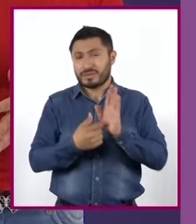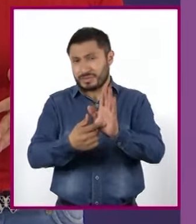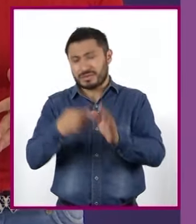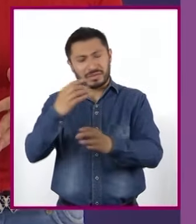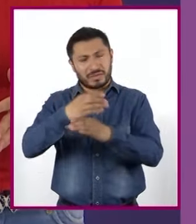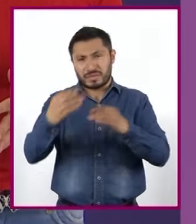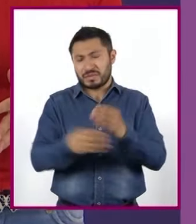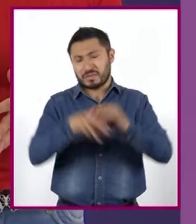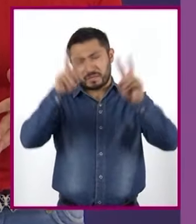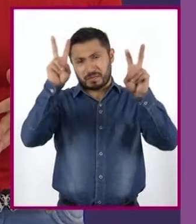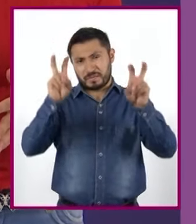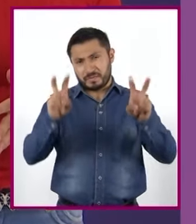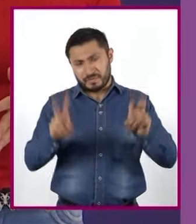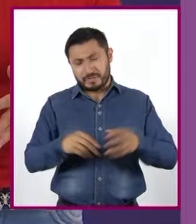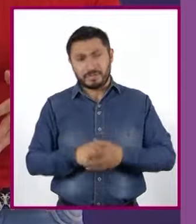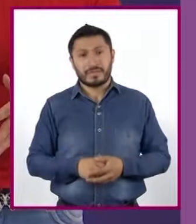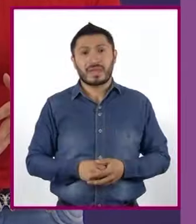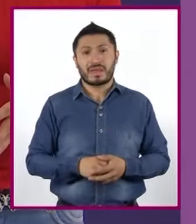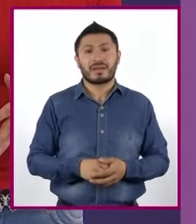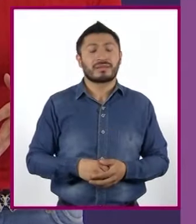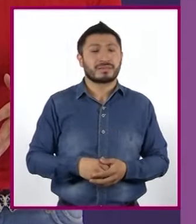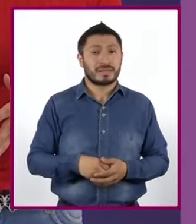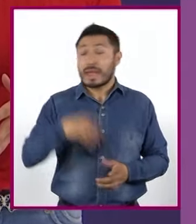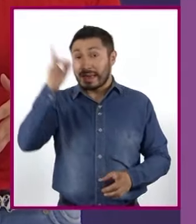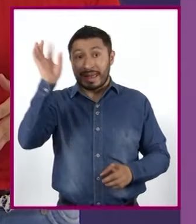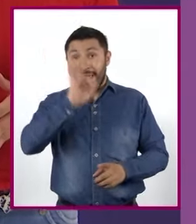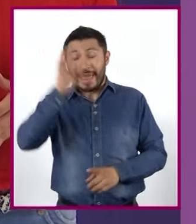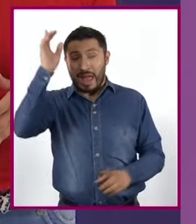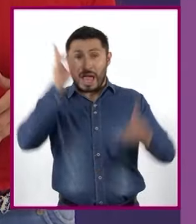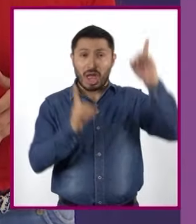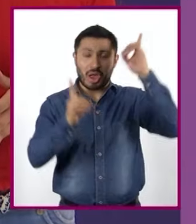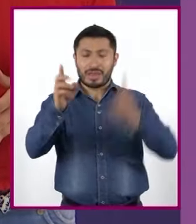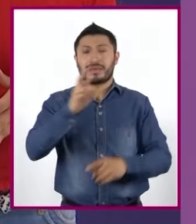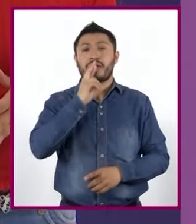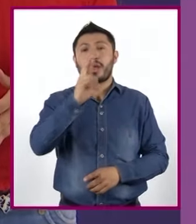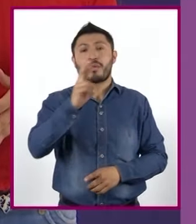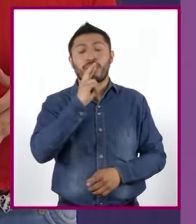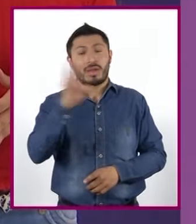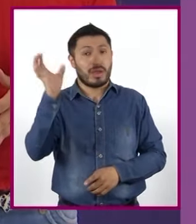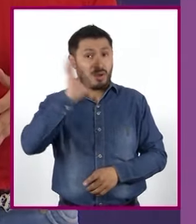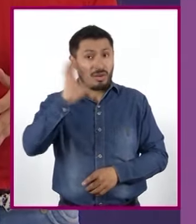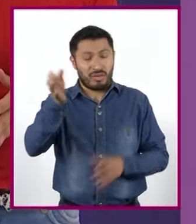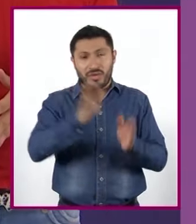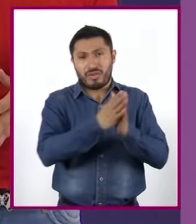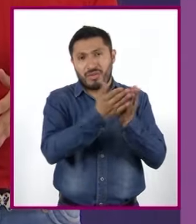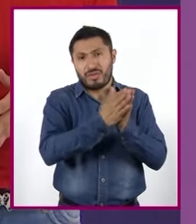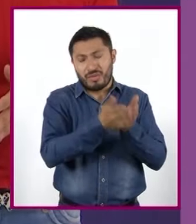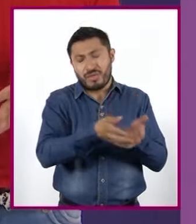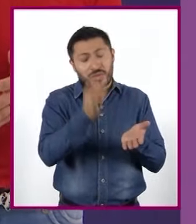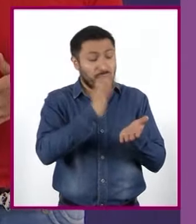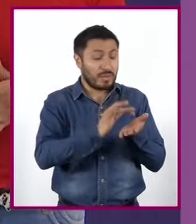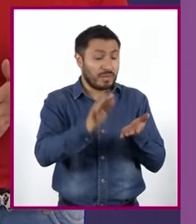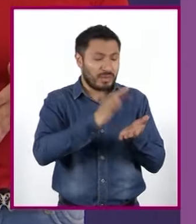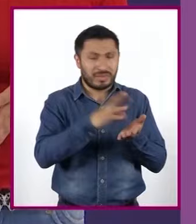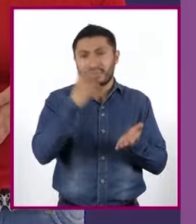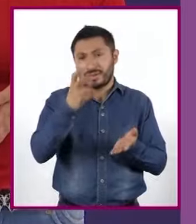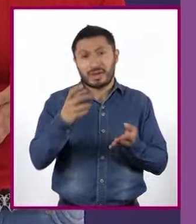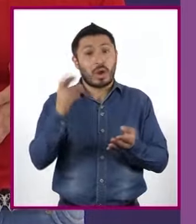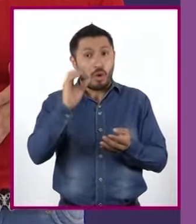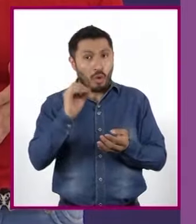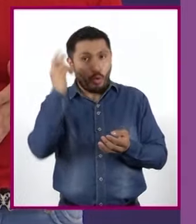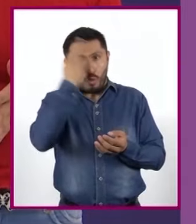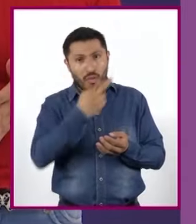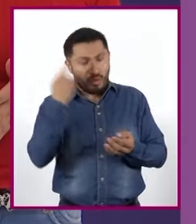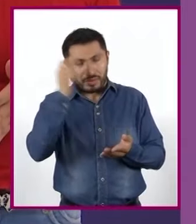sesión. Muchas de estas las podrán resolver al momento de consultar su libro de texto y revisar sus apuntes.